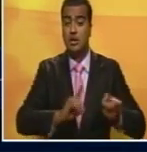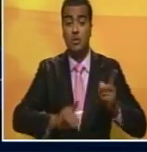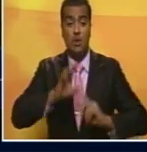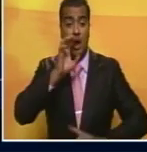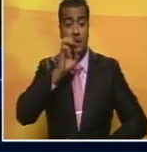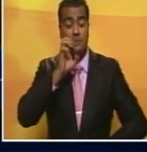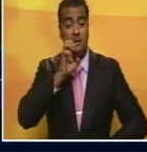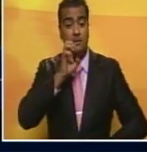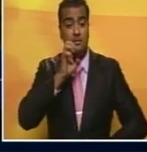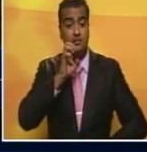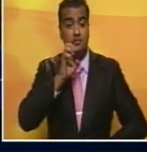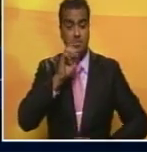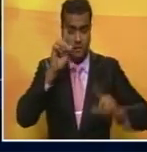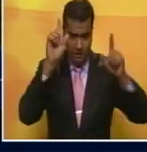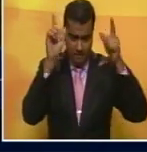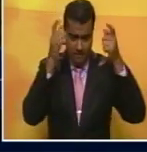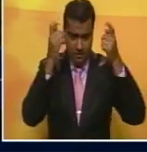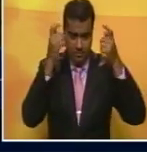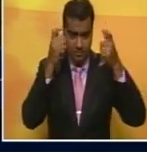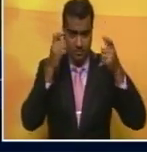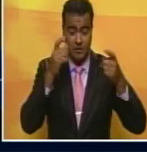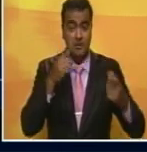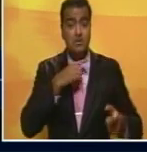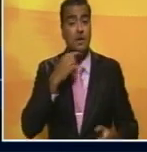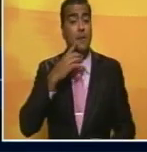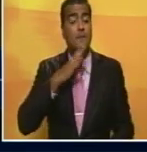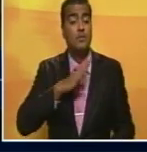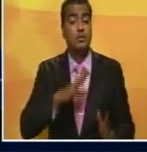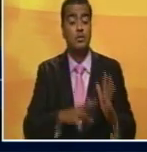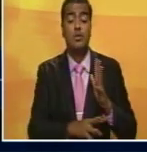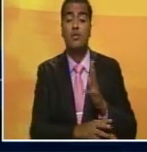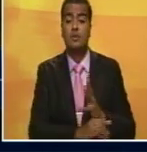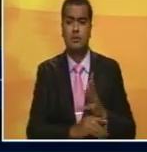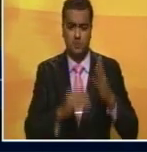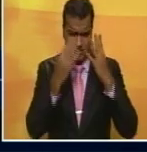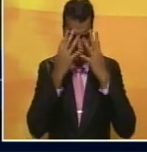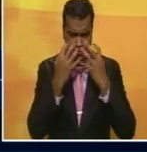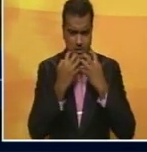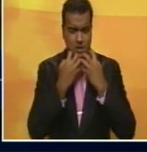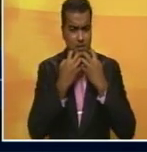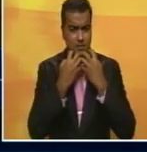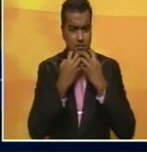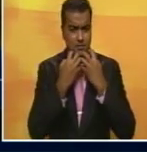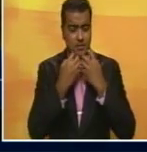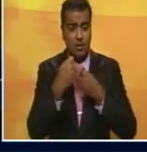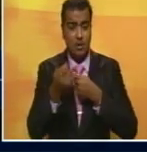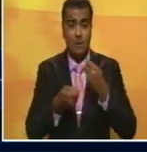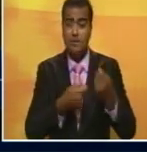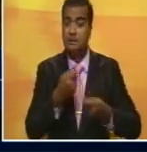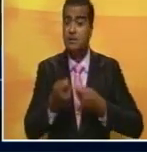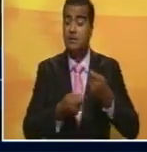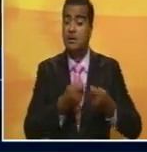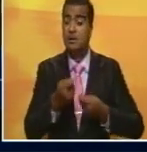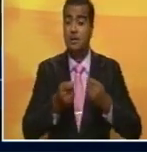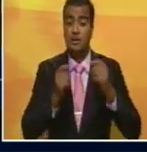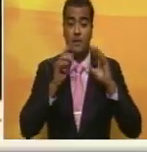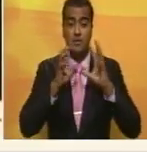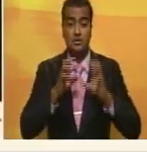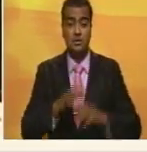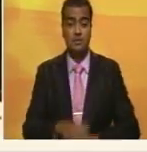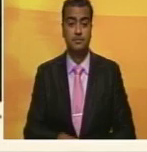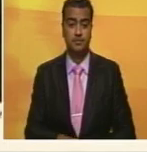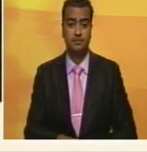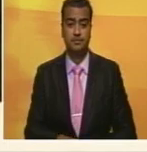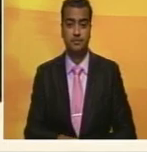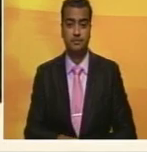animales, entre ellos subáquiros y dantas, han sido sacrificados y robados por bandas criminales que se dedican a comercializar estas especies